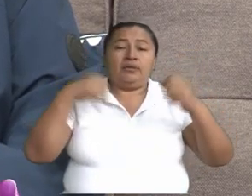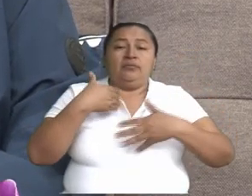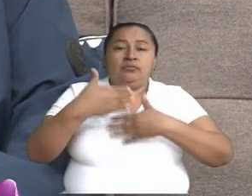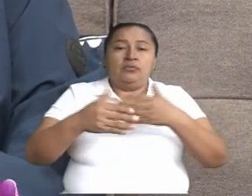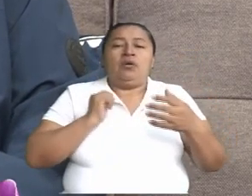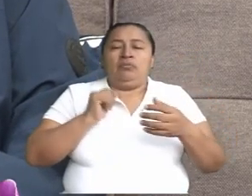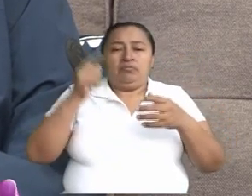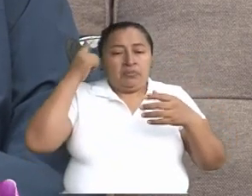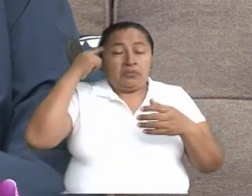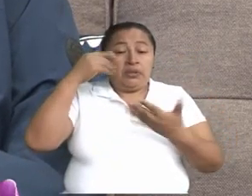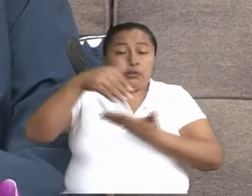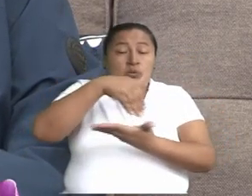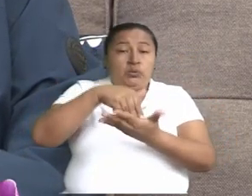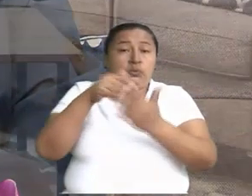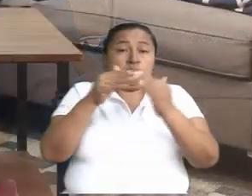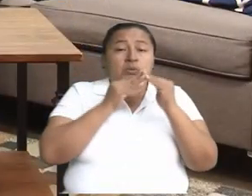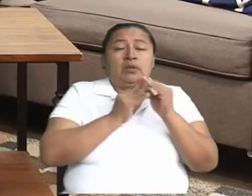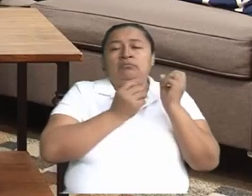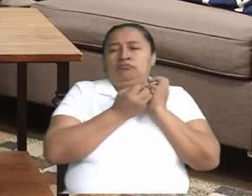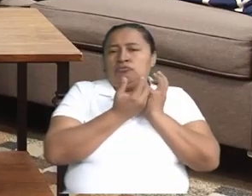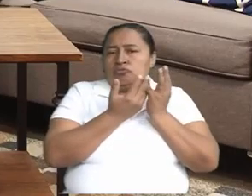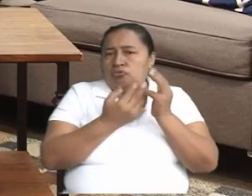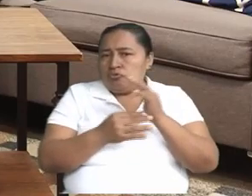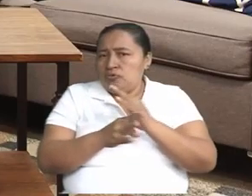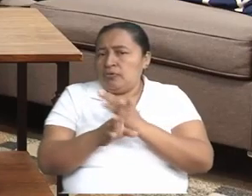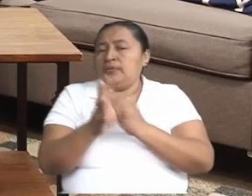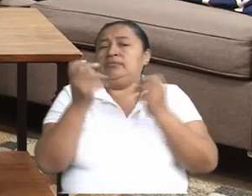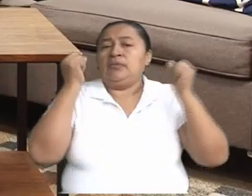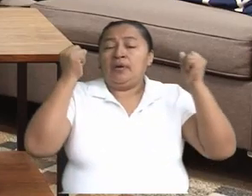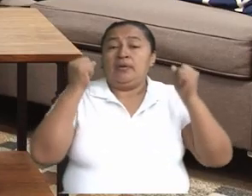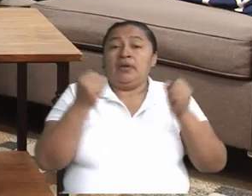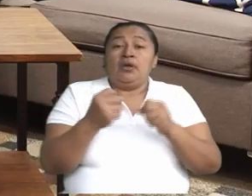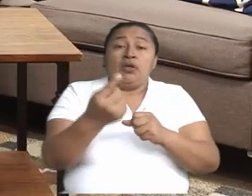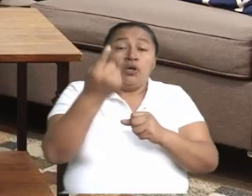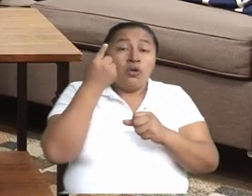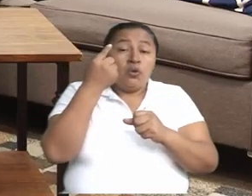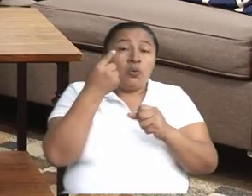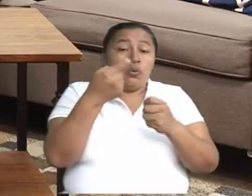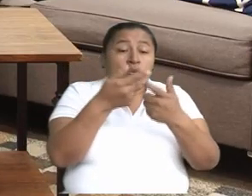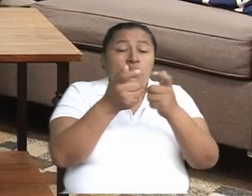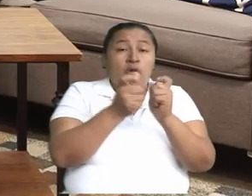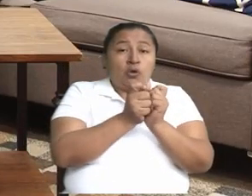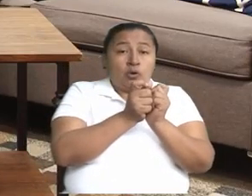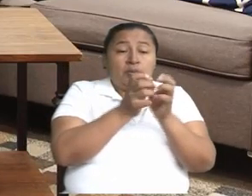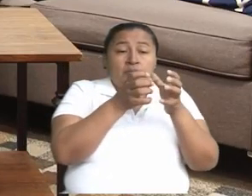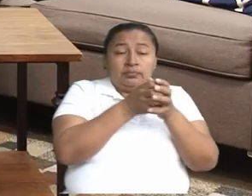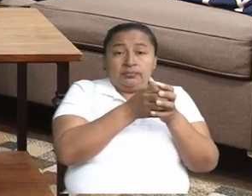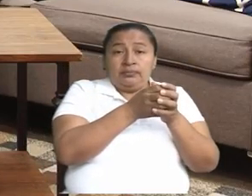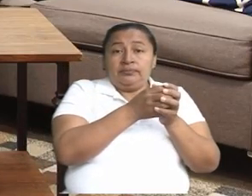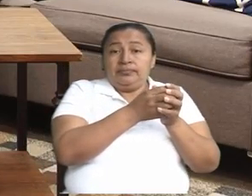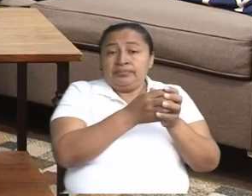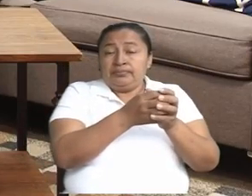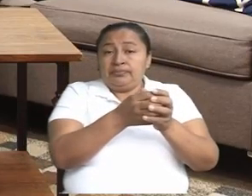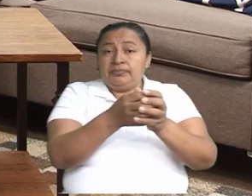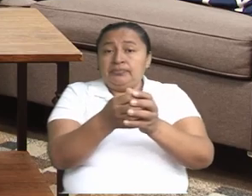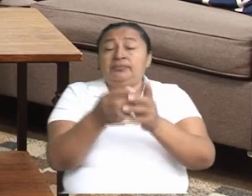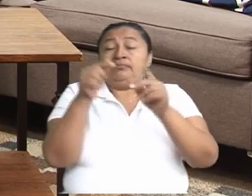capital. Okay. Y una de las columnas principales que había dado derrotas